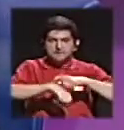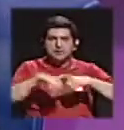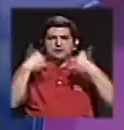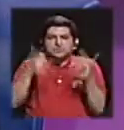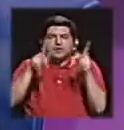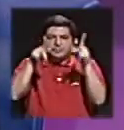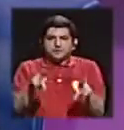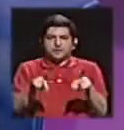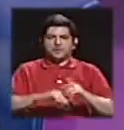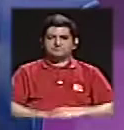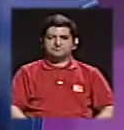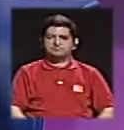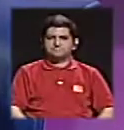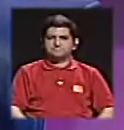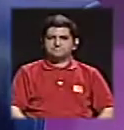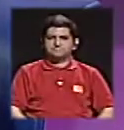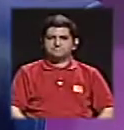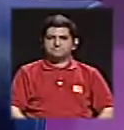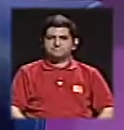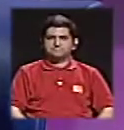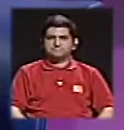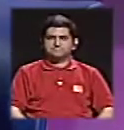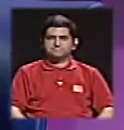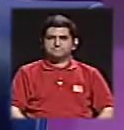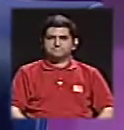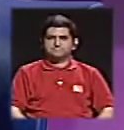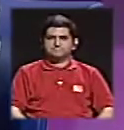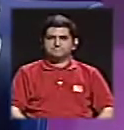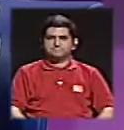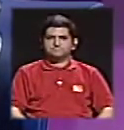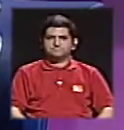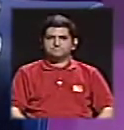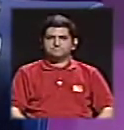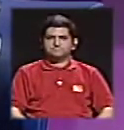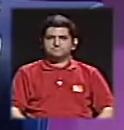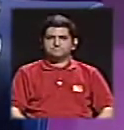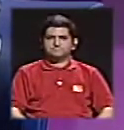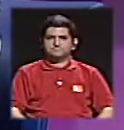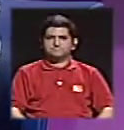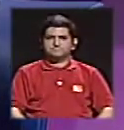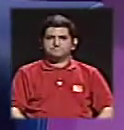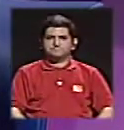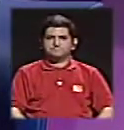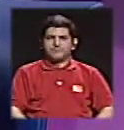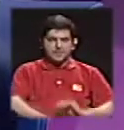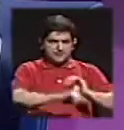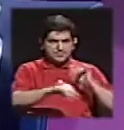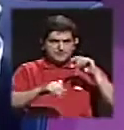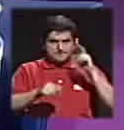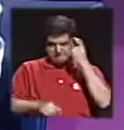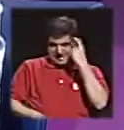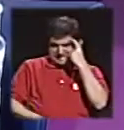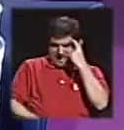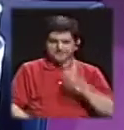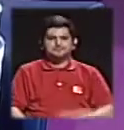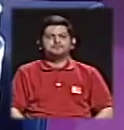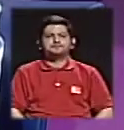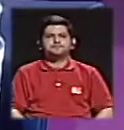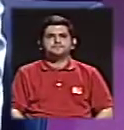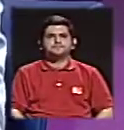persona, ¿verdad? O sea, entonces, cuando se implanta, digamos,